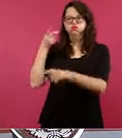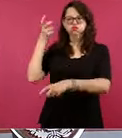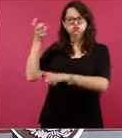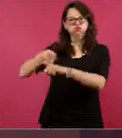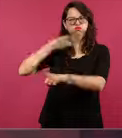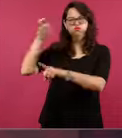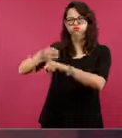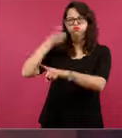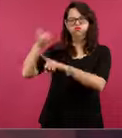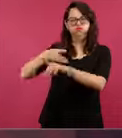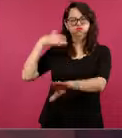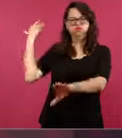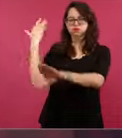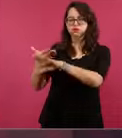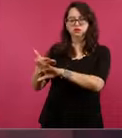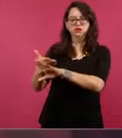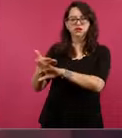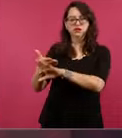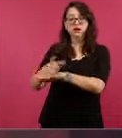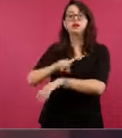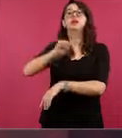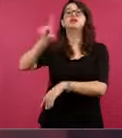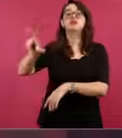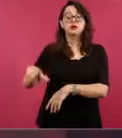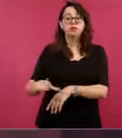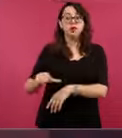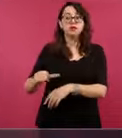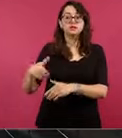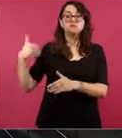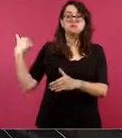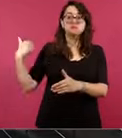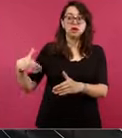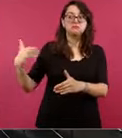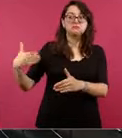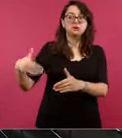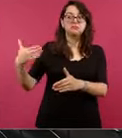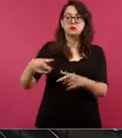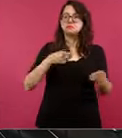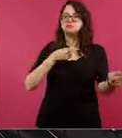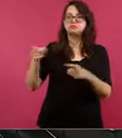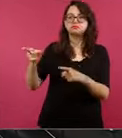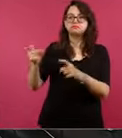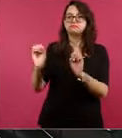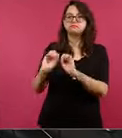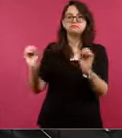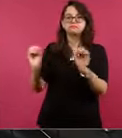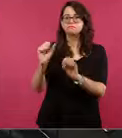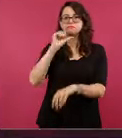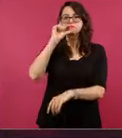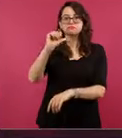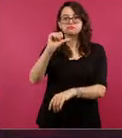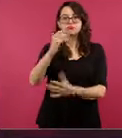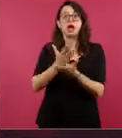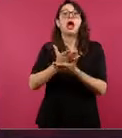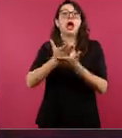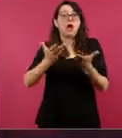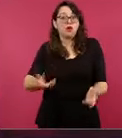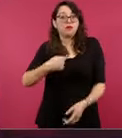Ustedes lo pueden constatar, cómo se insulta ahora al presidente, pero es un